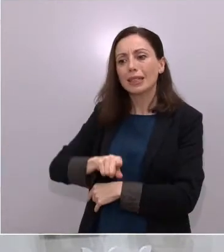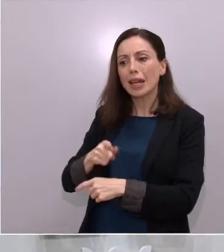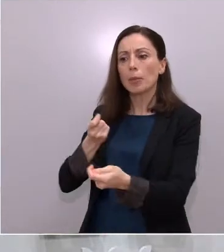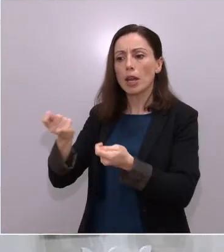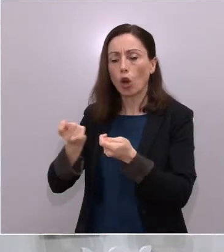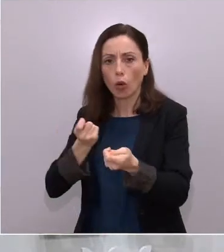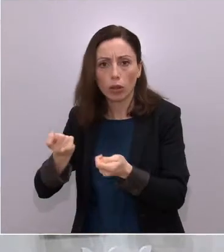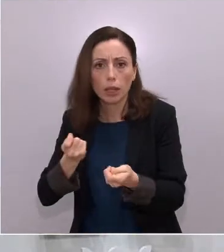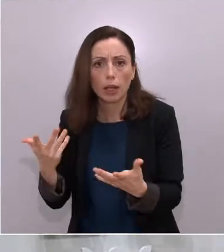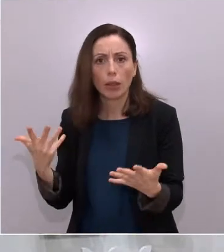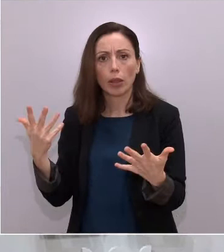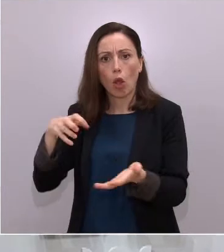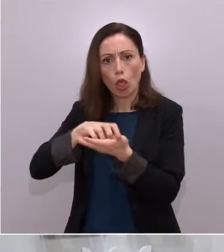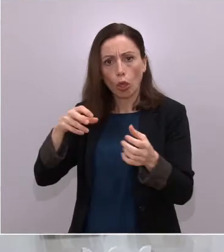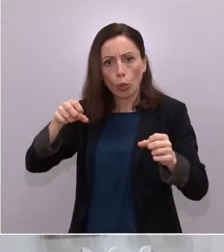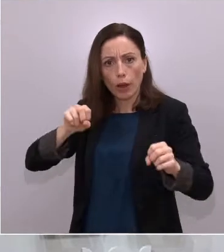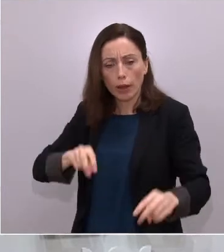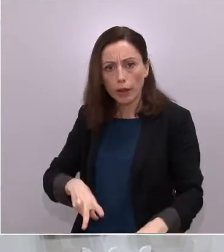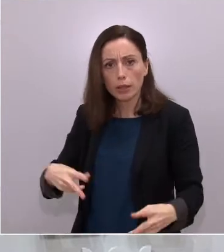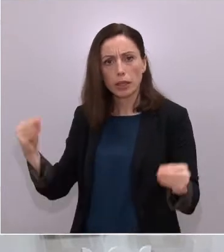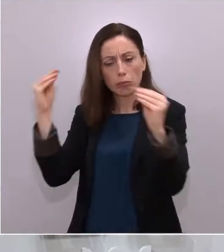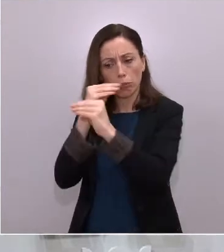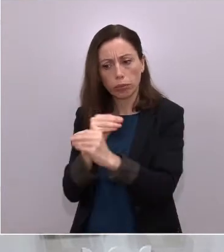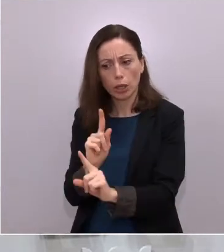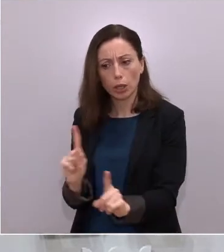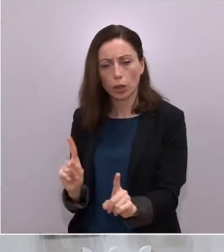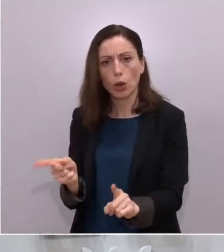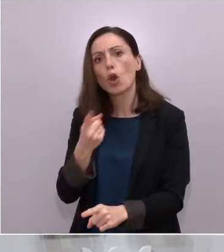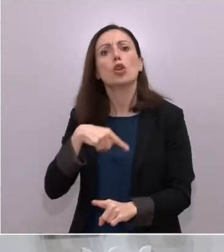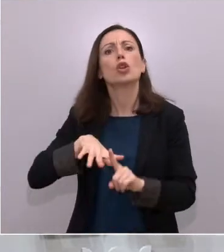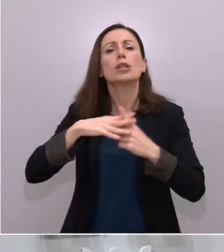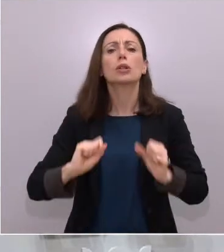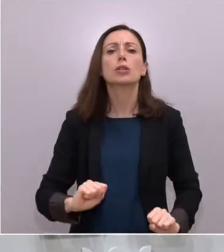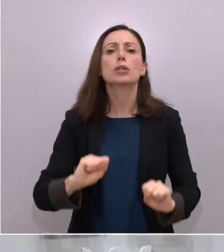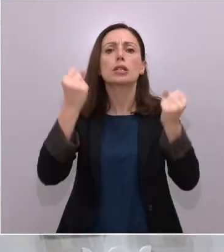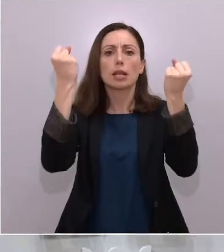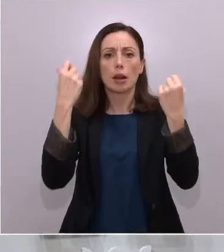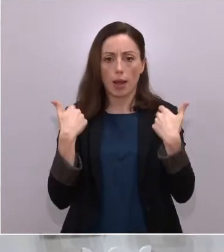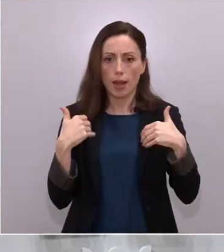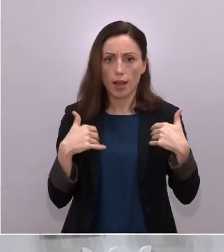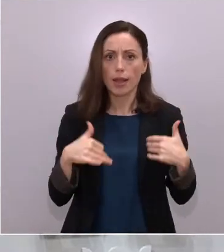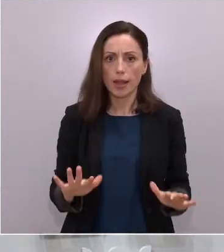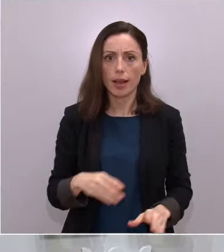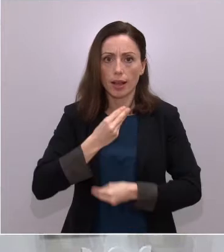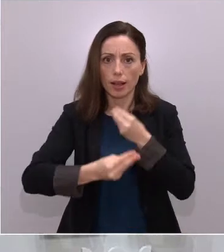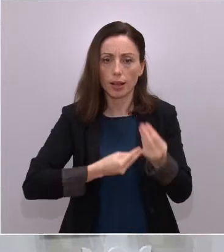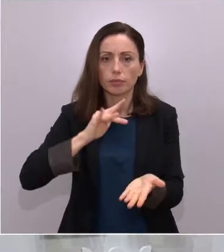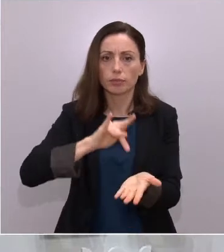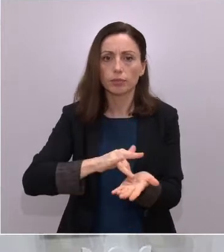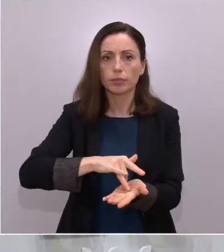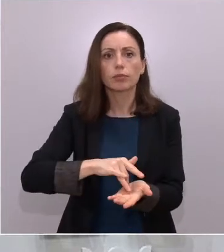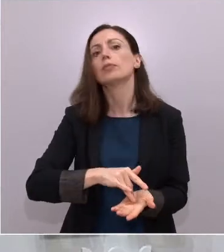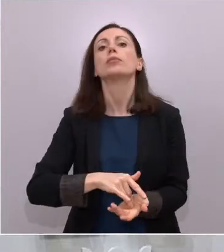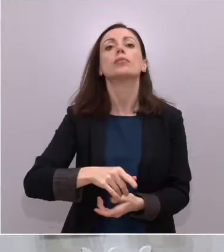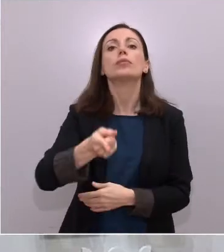sin confusiones, sin contradicciones. Vamos a salir de esta. Ya lo estamos haciendo. A quienes vayan